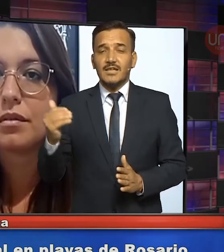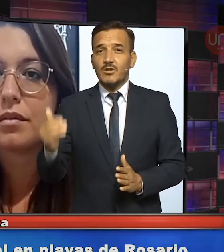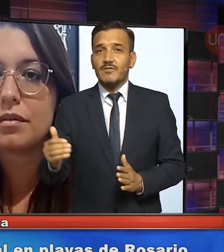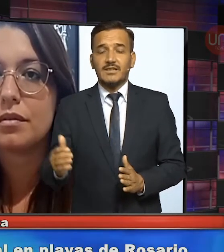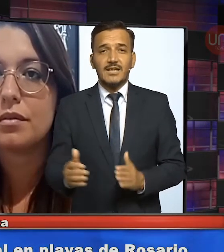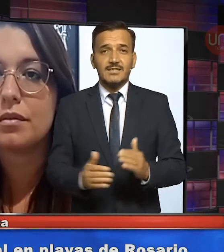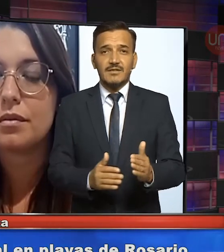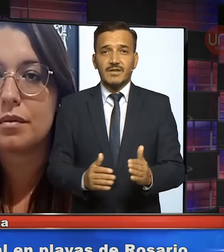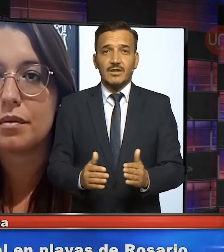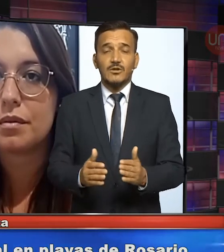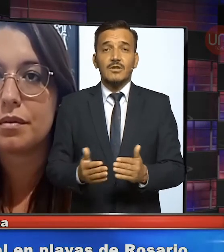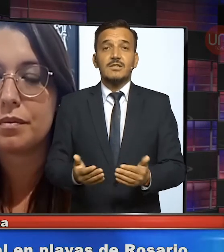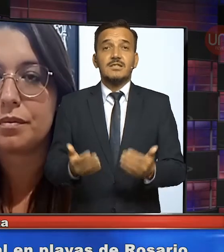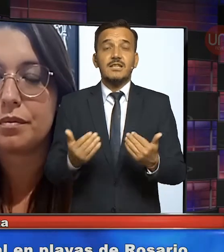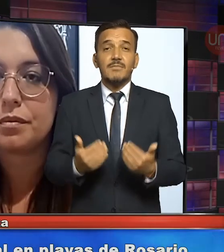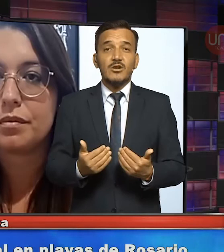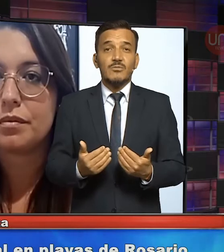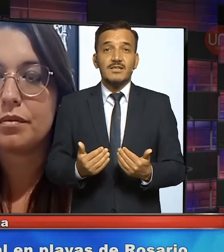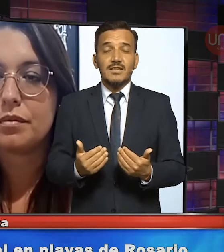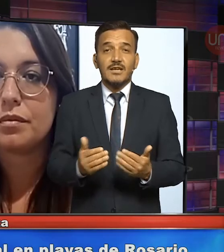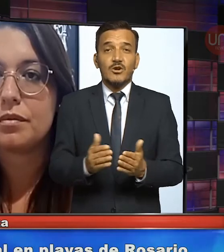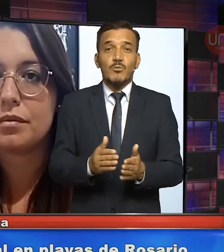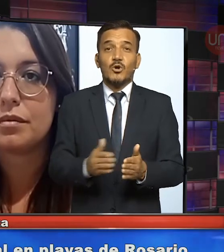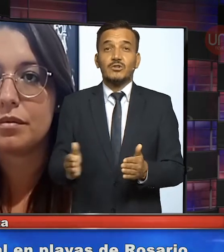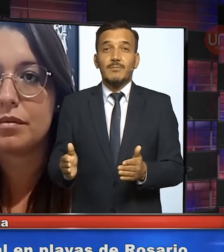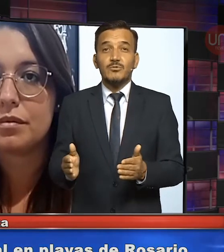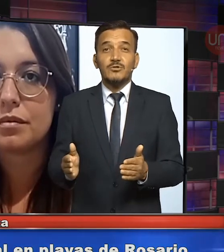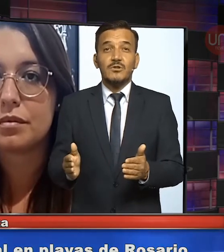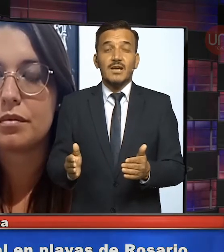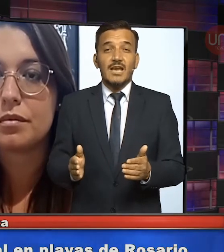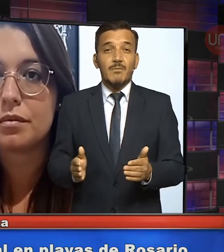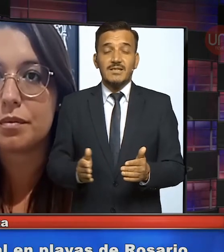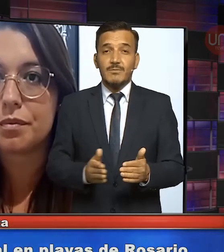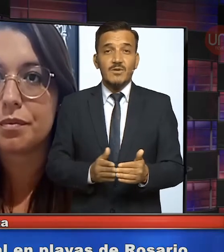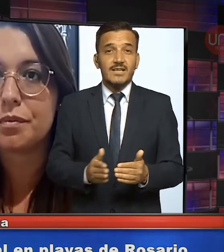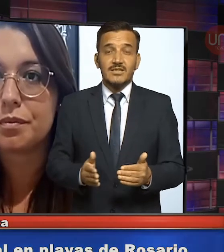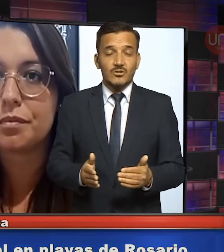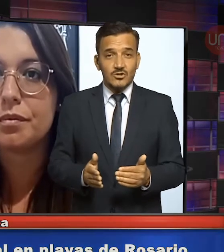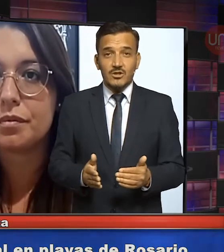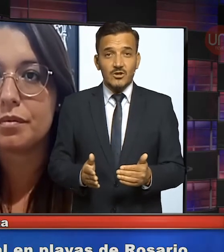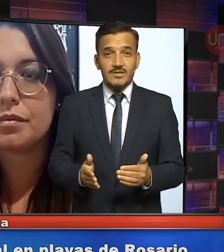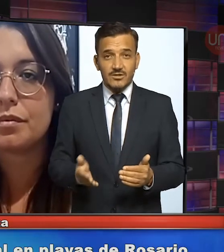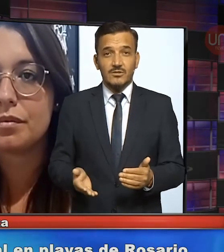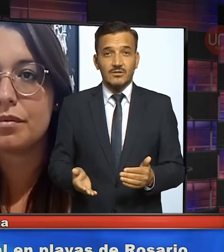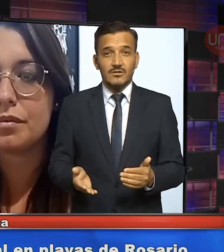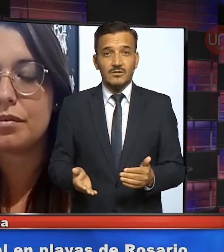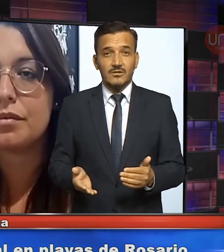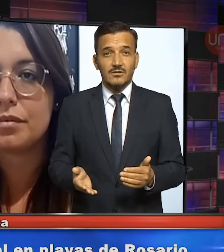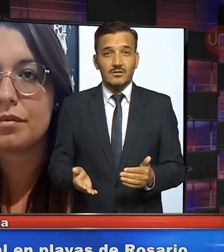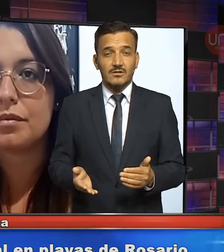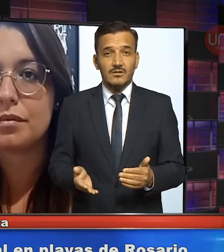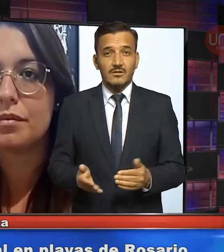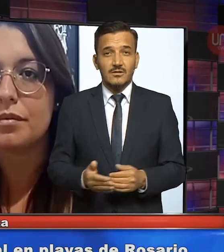no infectar ni ser infectado. Sin embargo, me decís que como contrapunto en las playas públicas esto no se dio, ¿es eso?